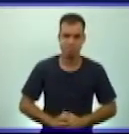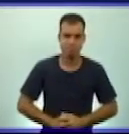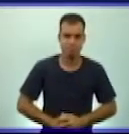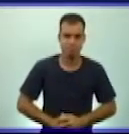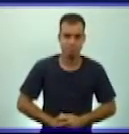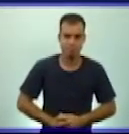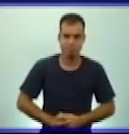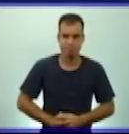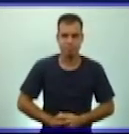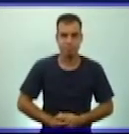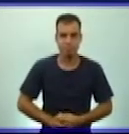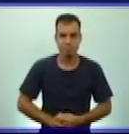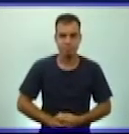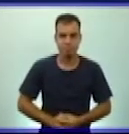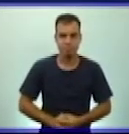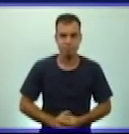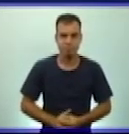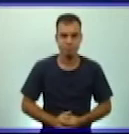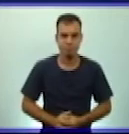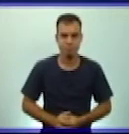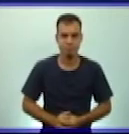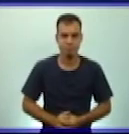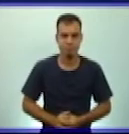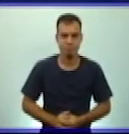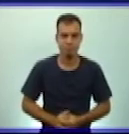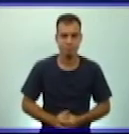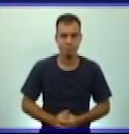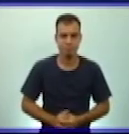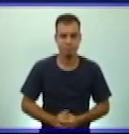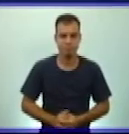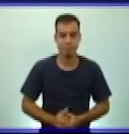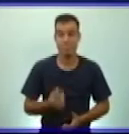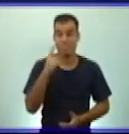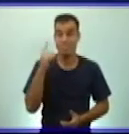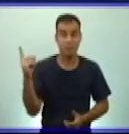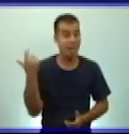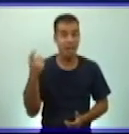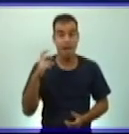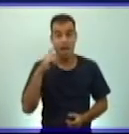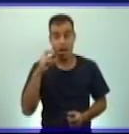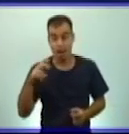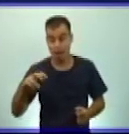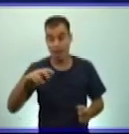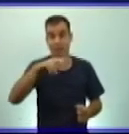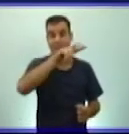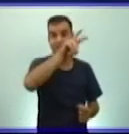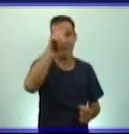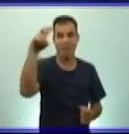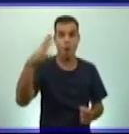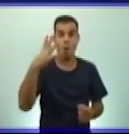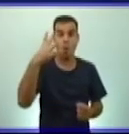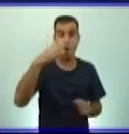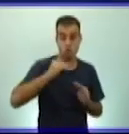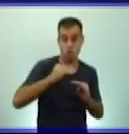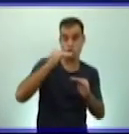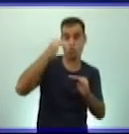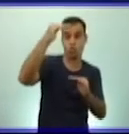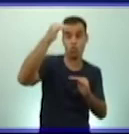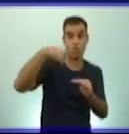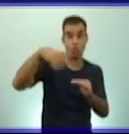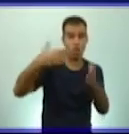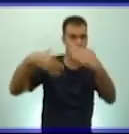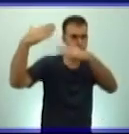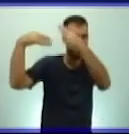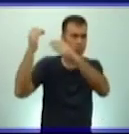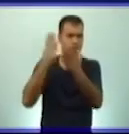la estudiante que sube por 4 pisos y anteriormente, en clases anteriores, ustedes calcularon la energía